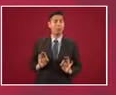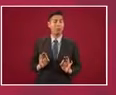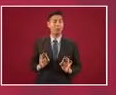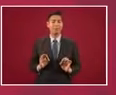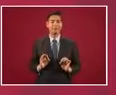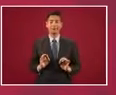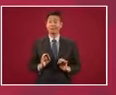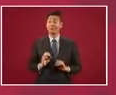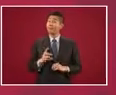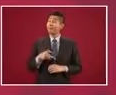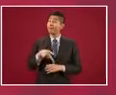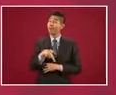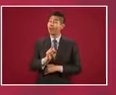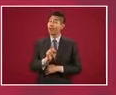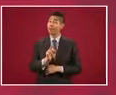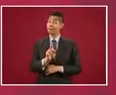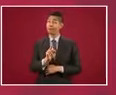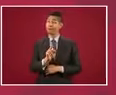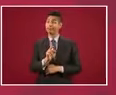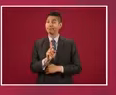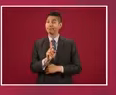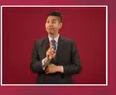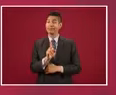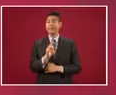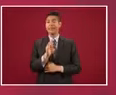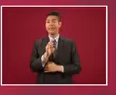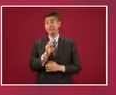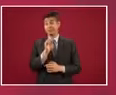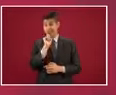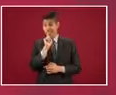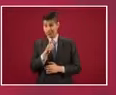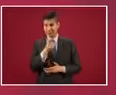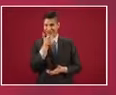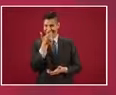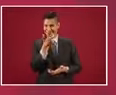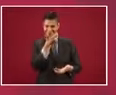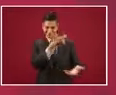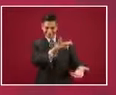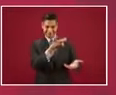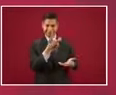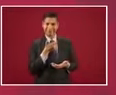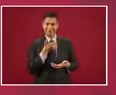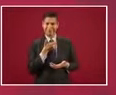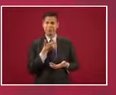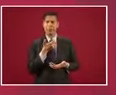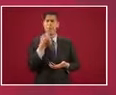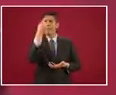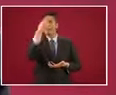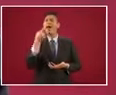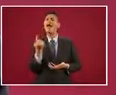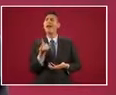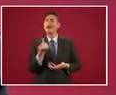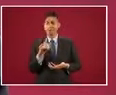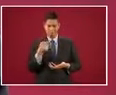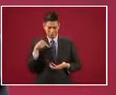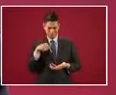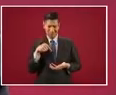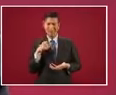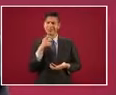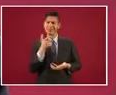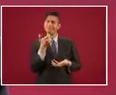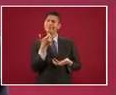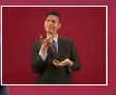sino que lo que se obtenga se utilice para